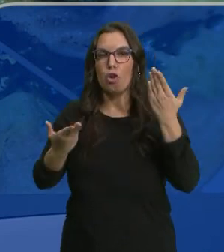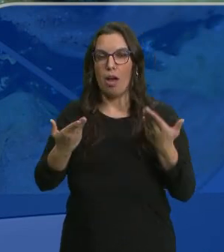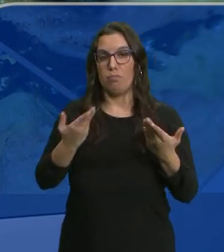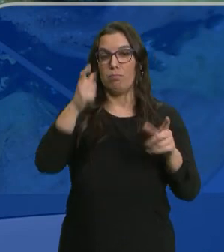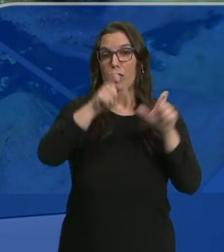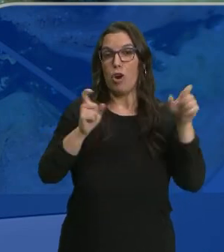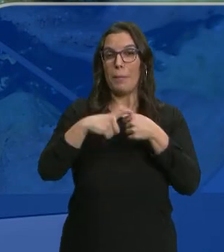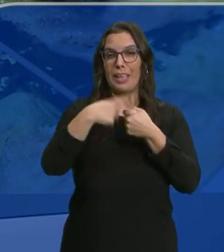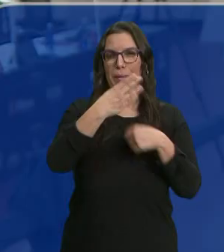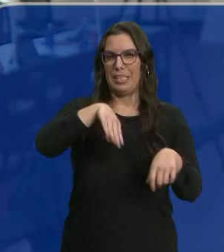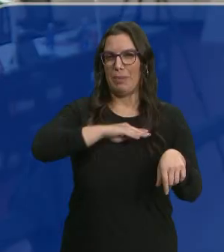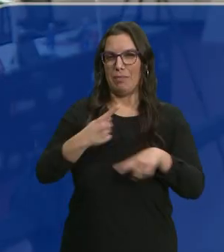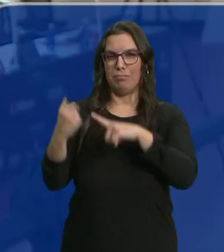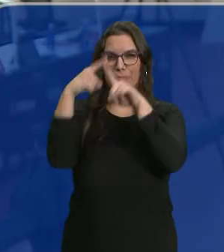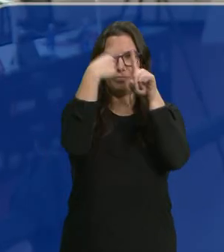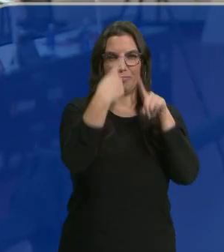toda España.